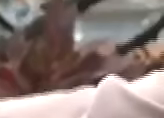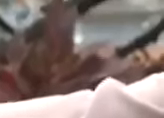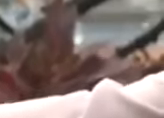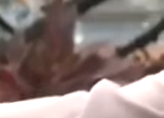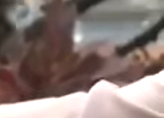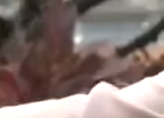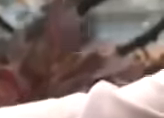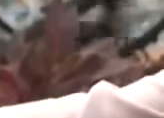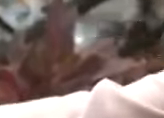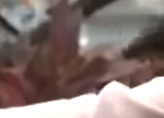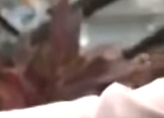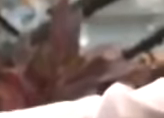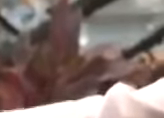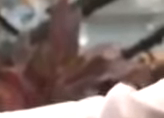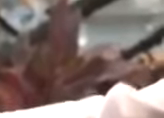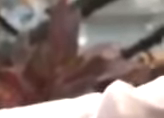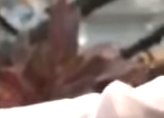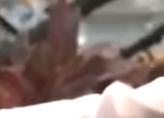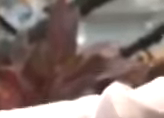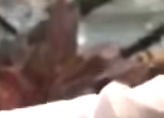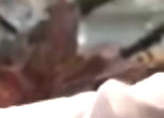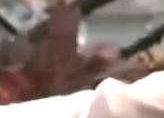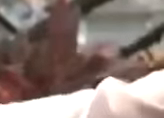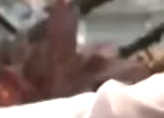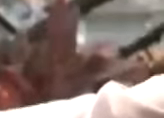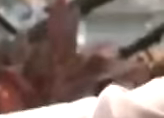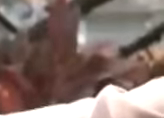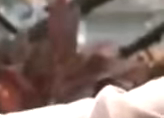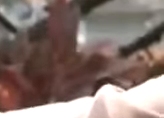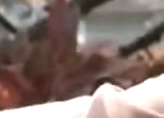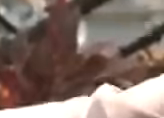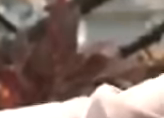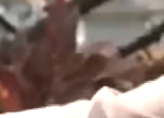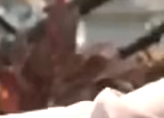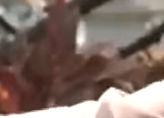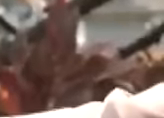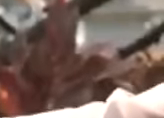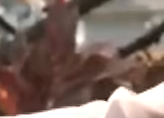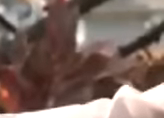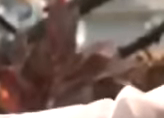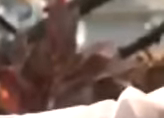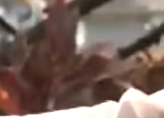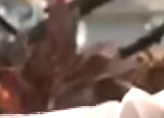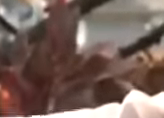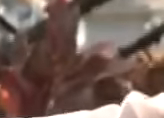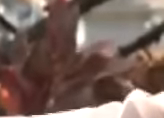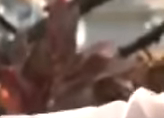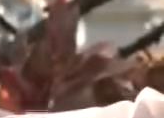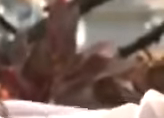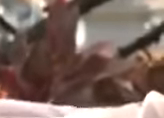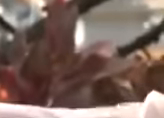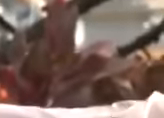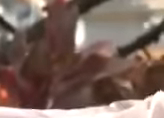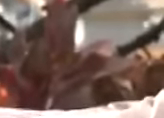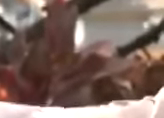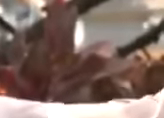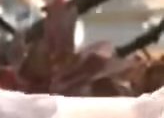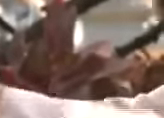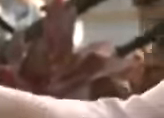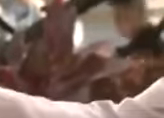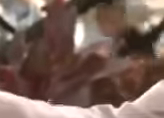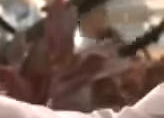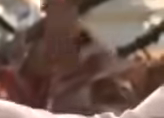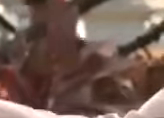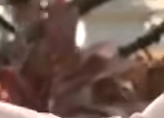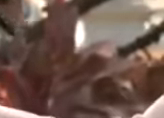rotundamente las decisiones del presidente Nicolás Maduro Moro en su intervención en el CELAC, una intervención histórica